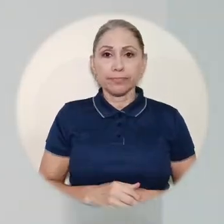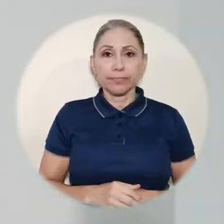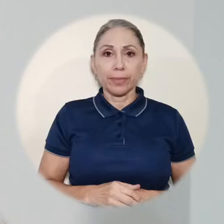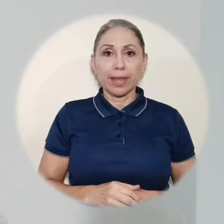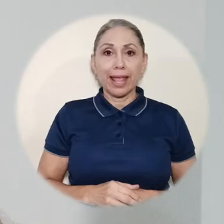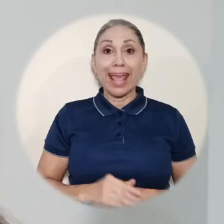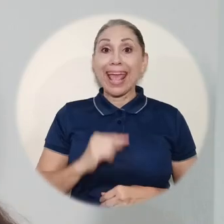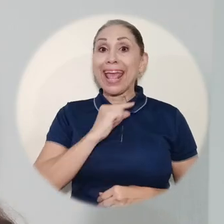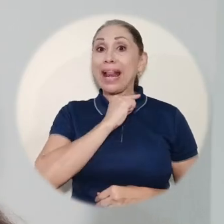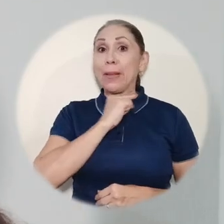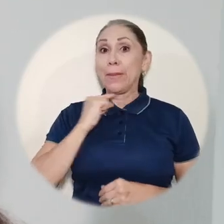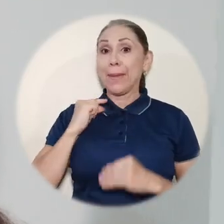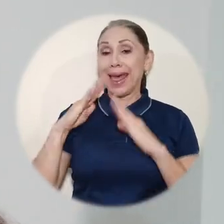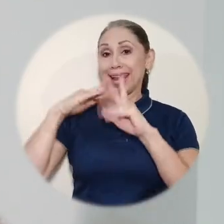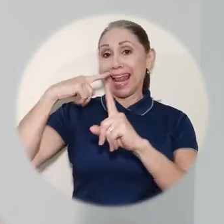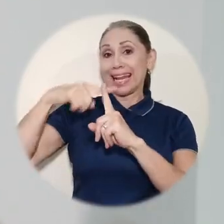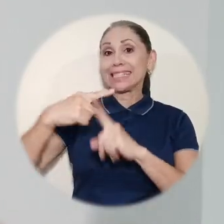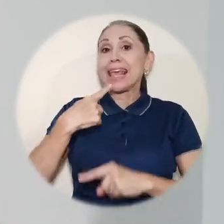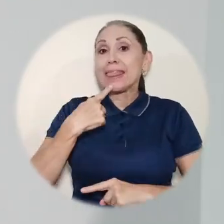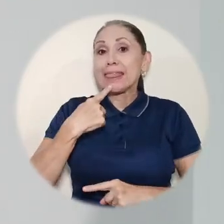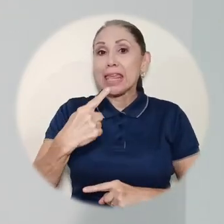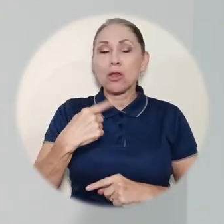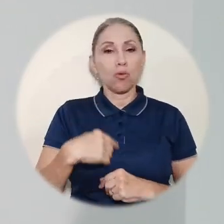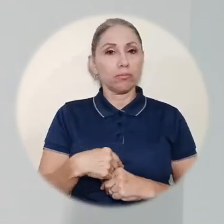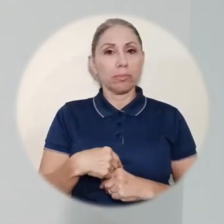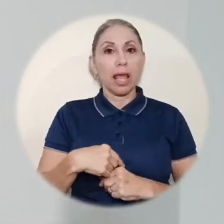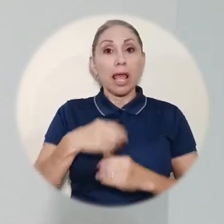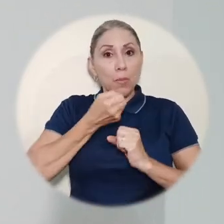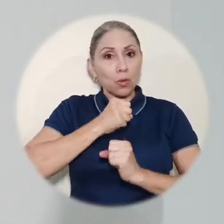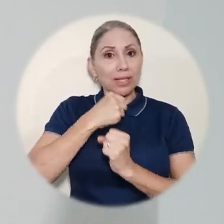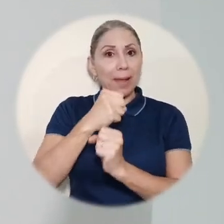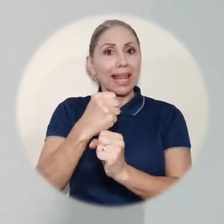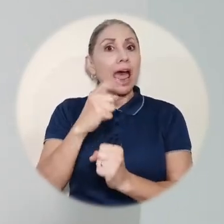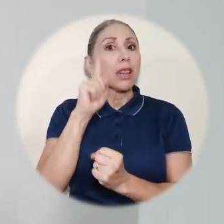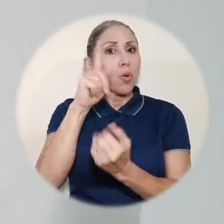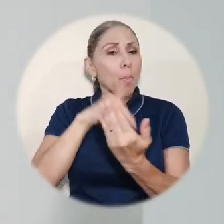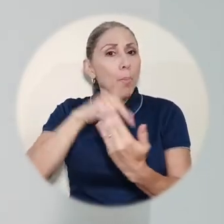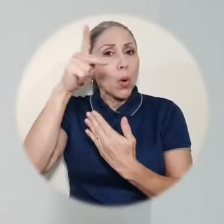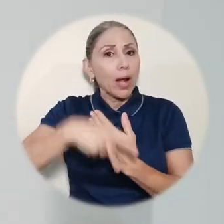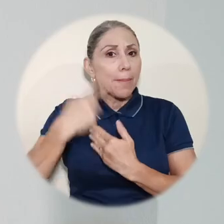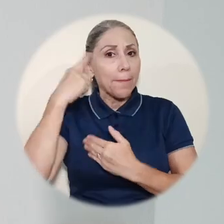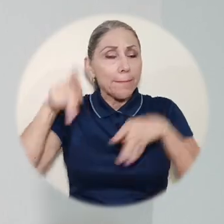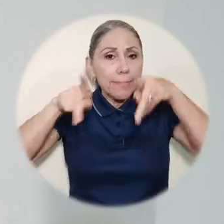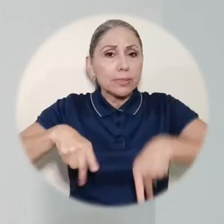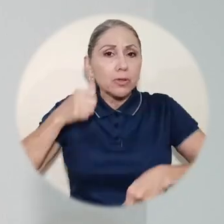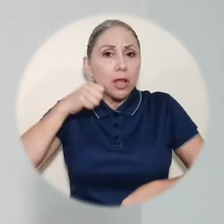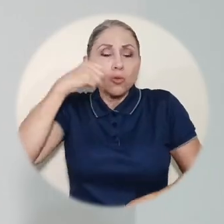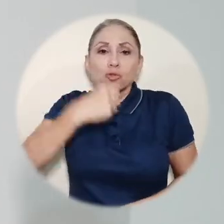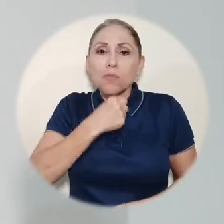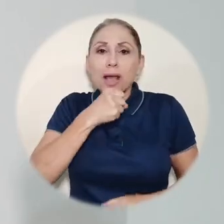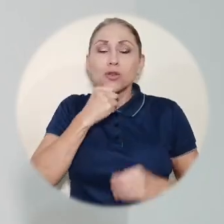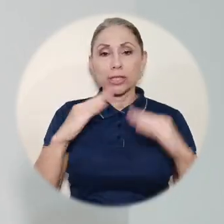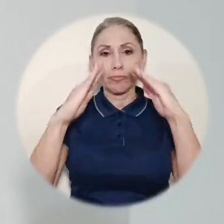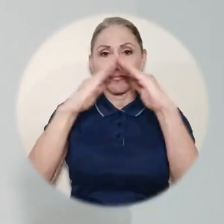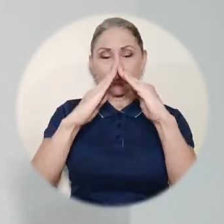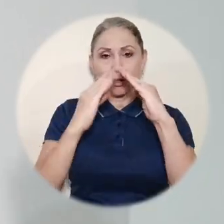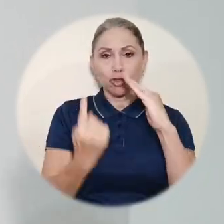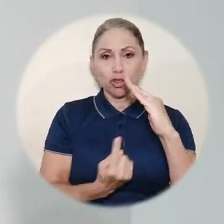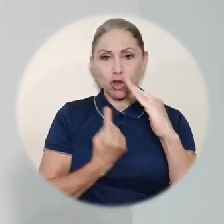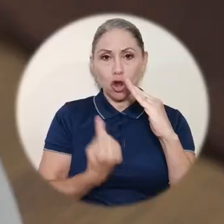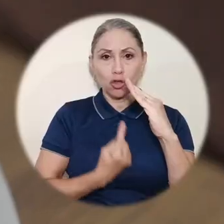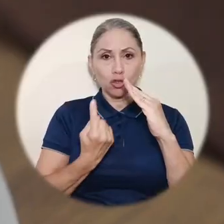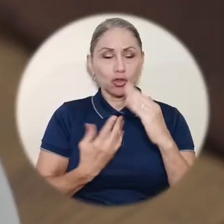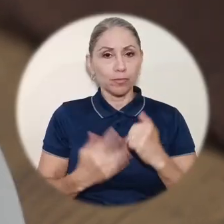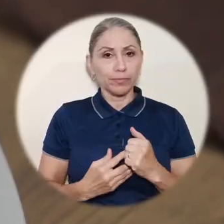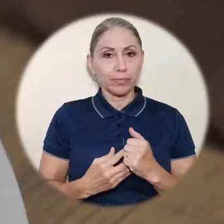padre de la iglesia dijo que la municipalidad tenía un programa para los adultos mayores que vivían solos, que